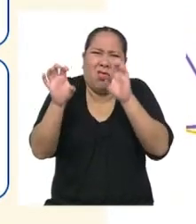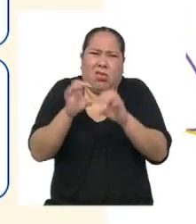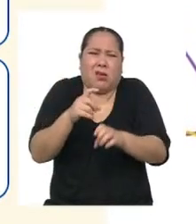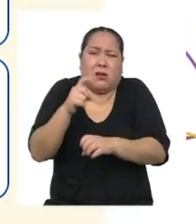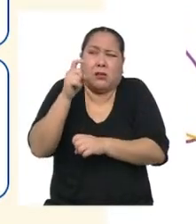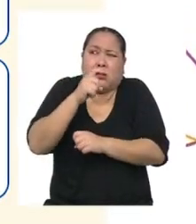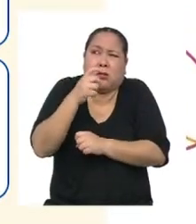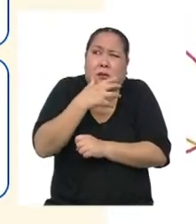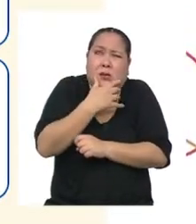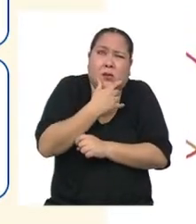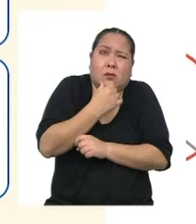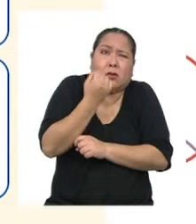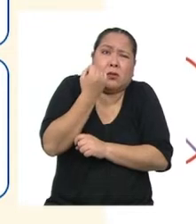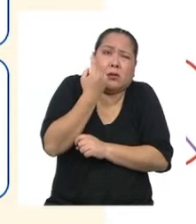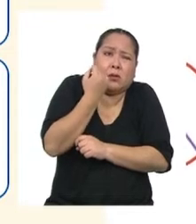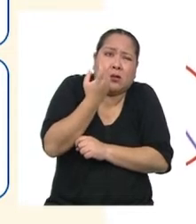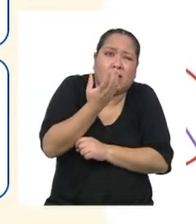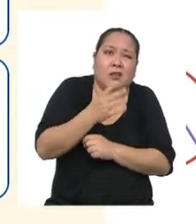Necesito descifrarlos.